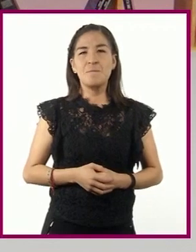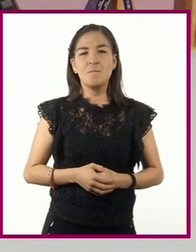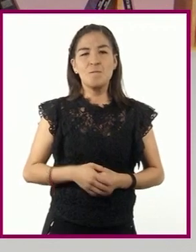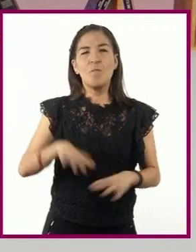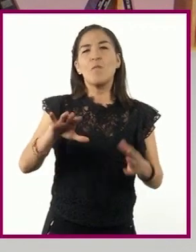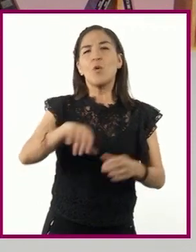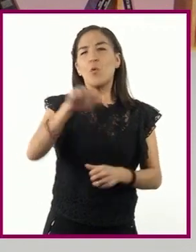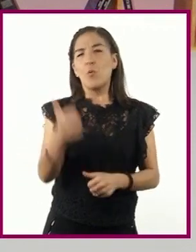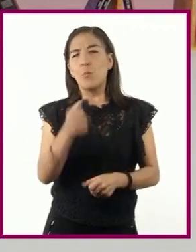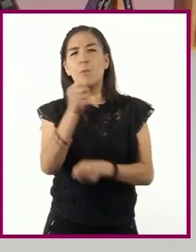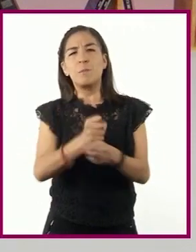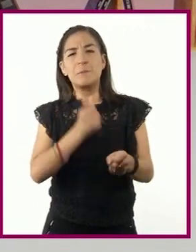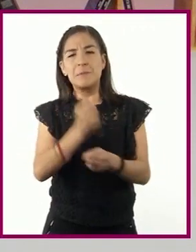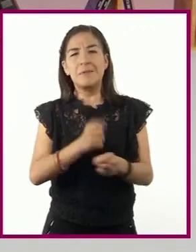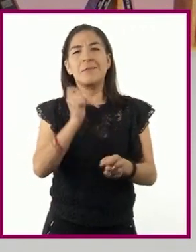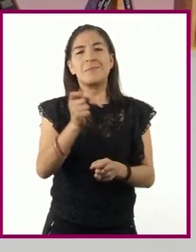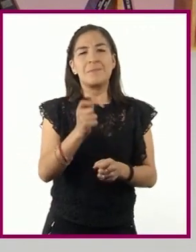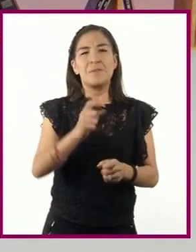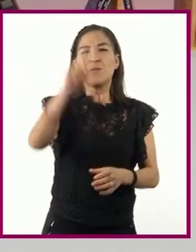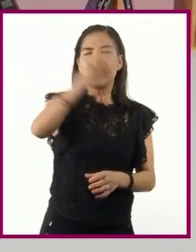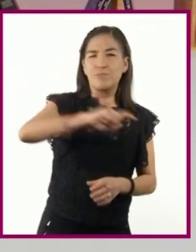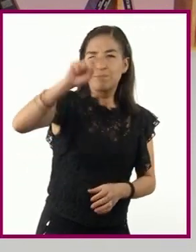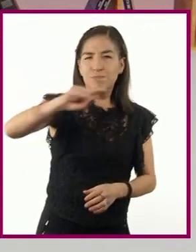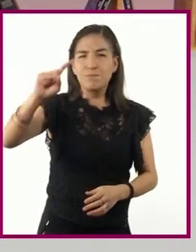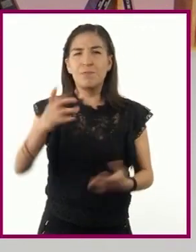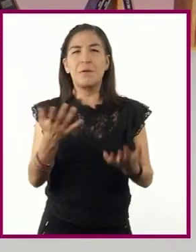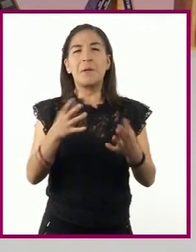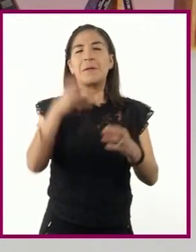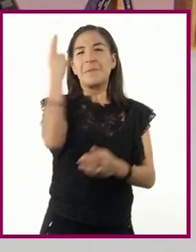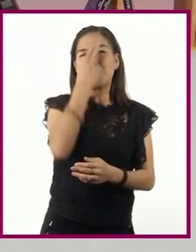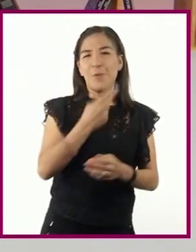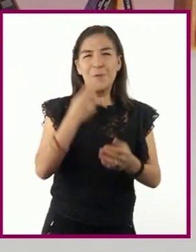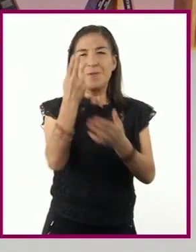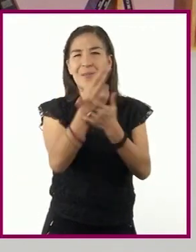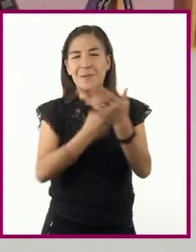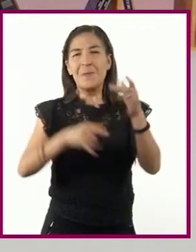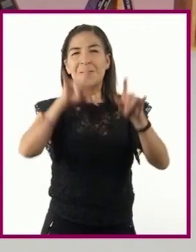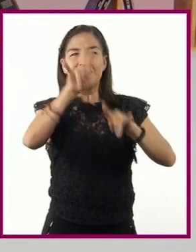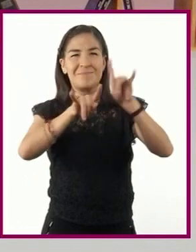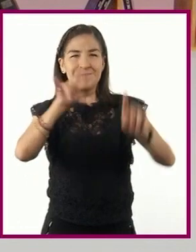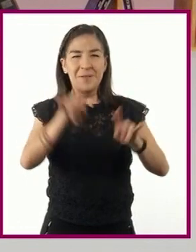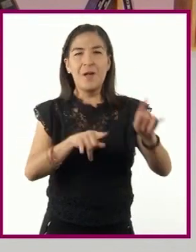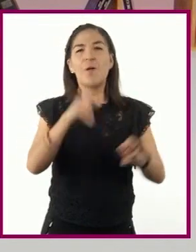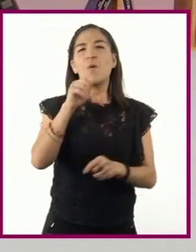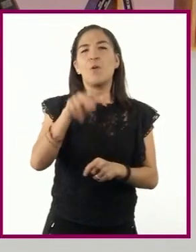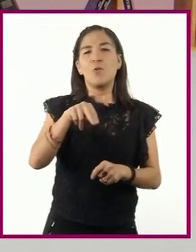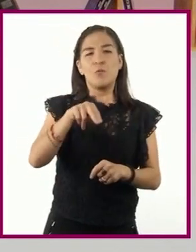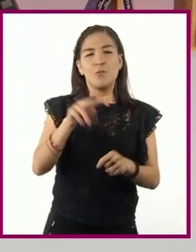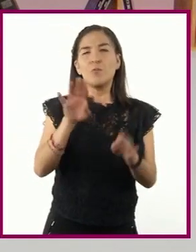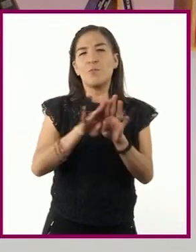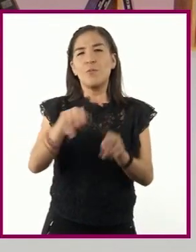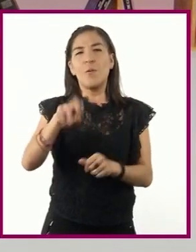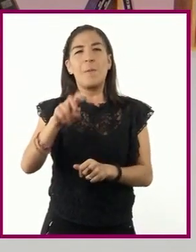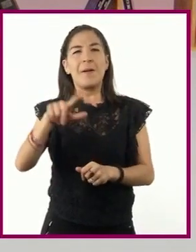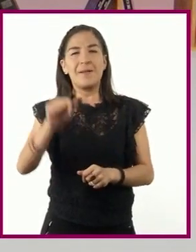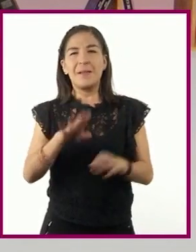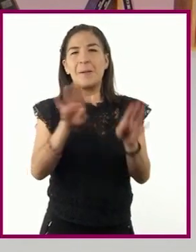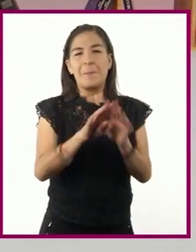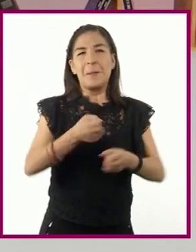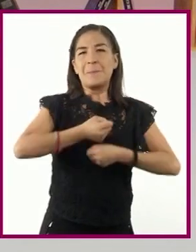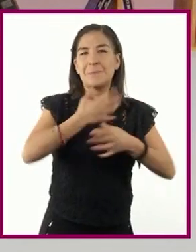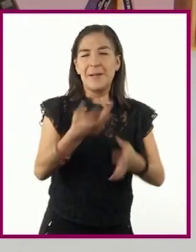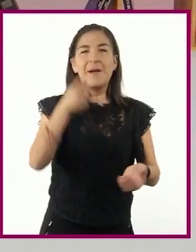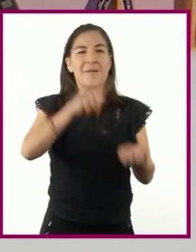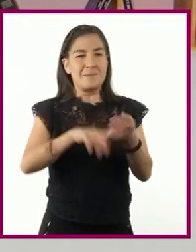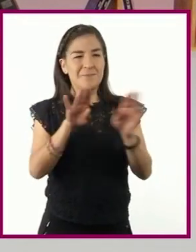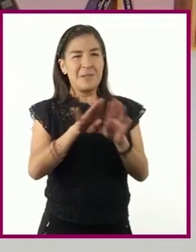otras prácticas como el graffiti, los cómics y novelas gráficas, los créditos de las películas que vemos y